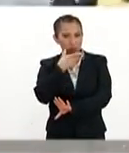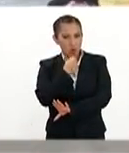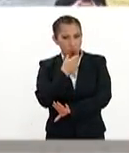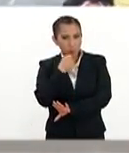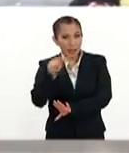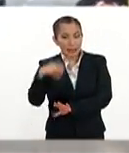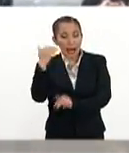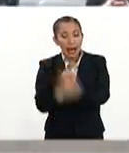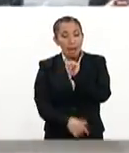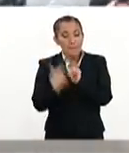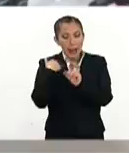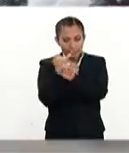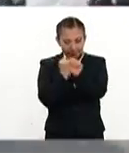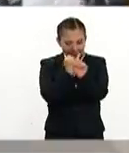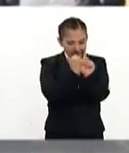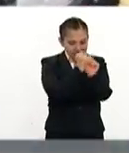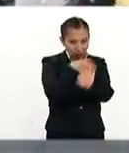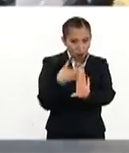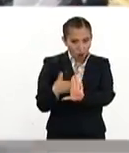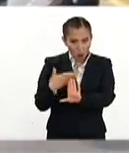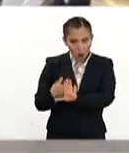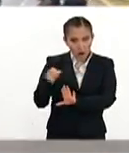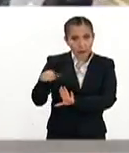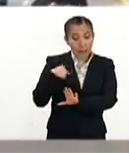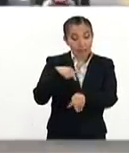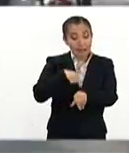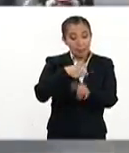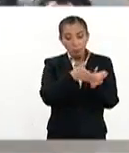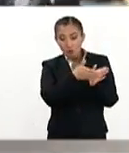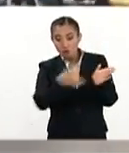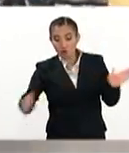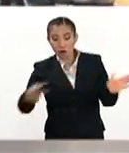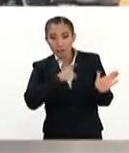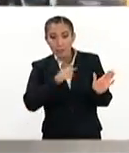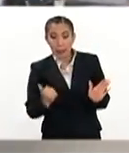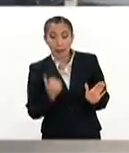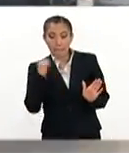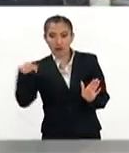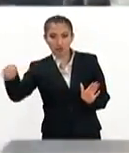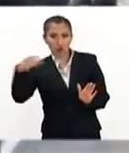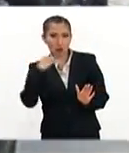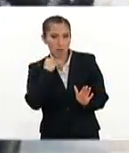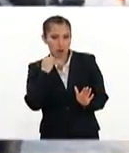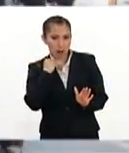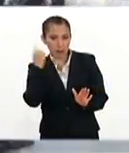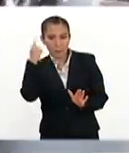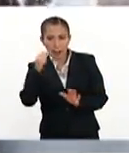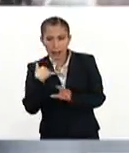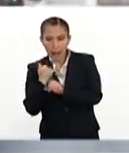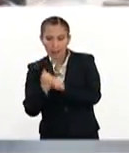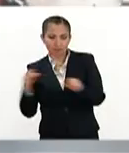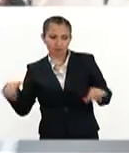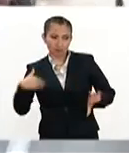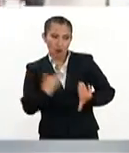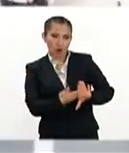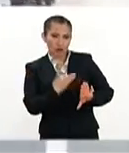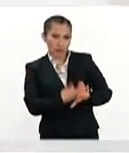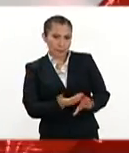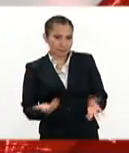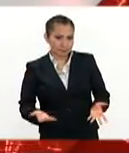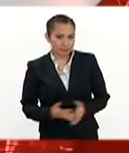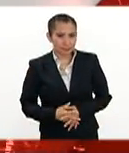y concluir la investigación en su contra, tiempo que también será aprovechado por su defensa para revertir esta